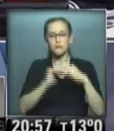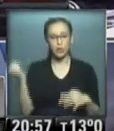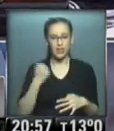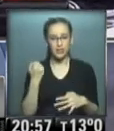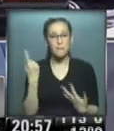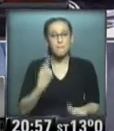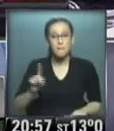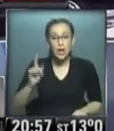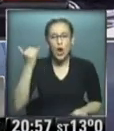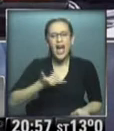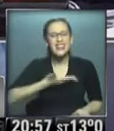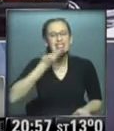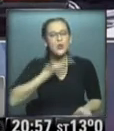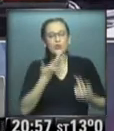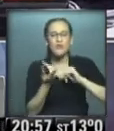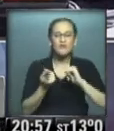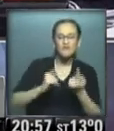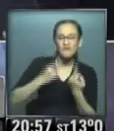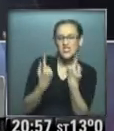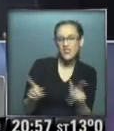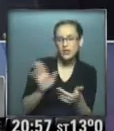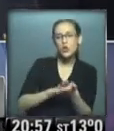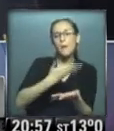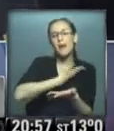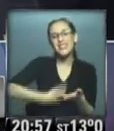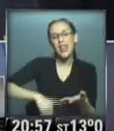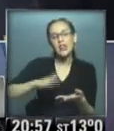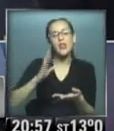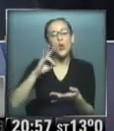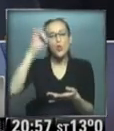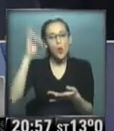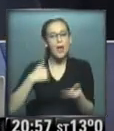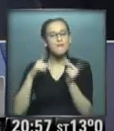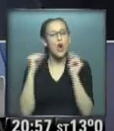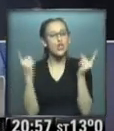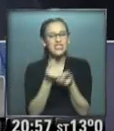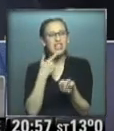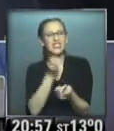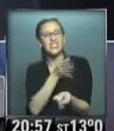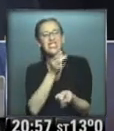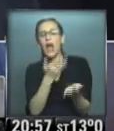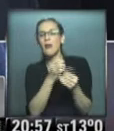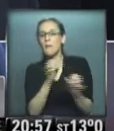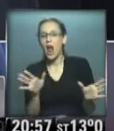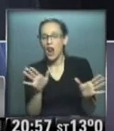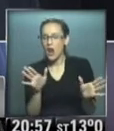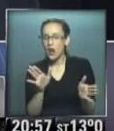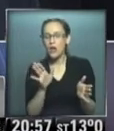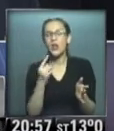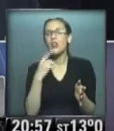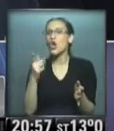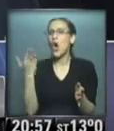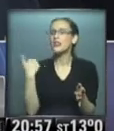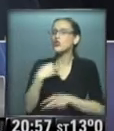hay discursos diferentes. Por ejemplo, el de Pepe Mujica, presidente del Uruguay, que criticó la carrera armamentista, dijo que él venía del sur, de los